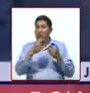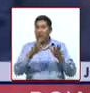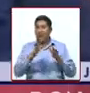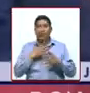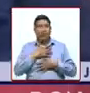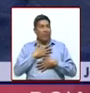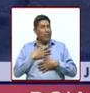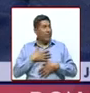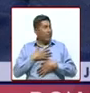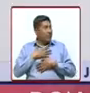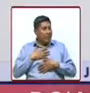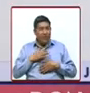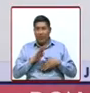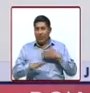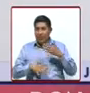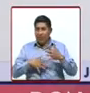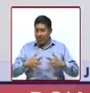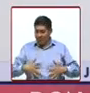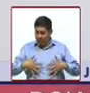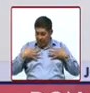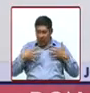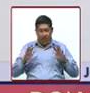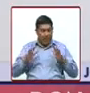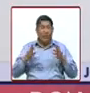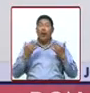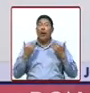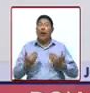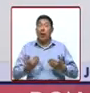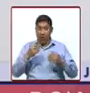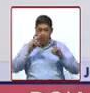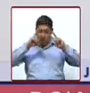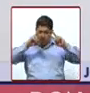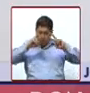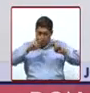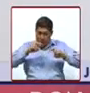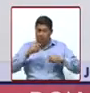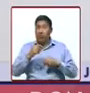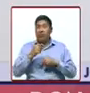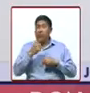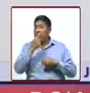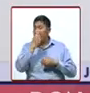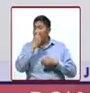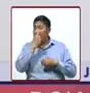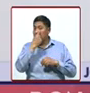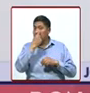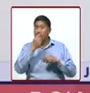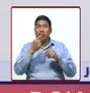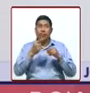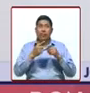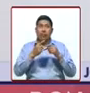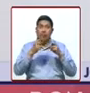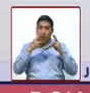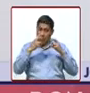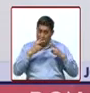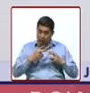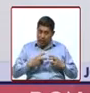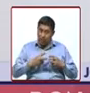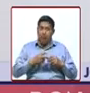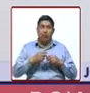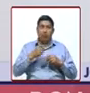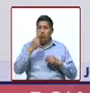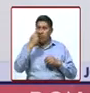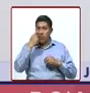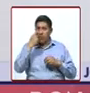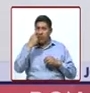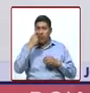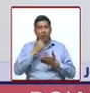estar disfrutando un poco más de la vida. Entonces ahora estamos planificando operar el otro ojo que tiene algo similar. Entonces yo pienso que este ojo del otro